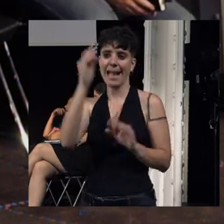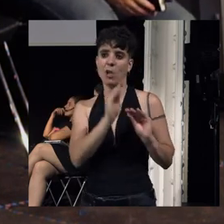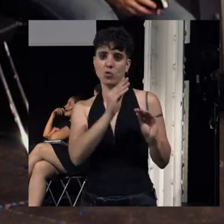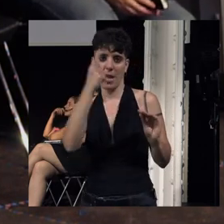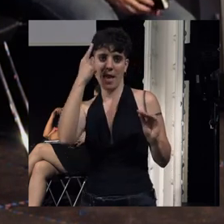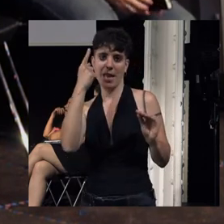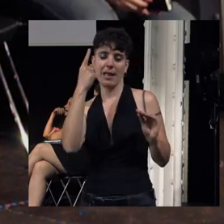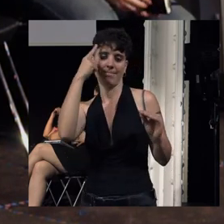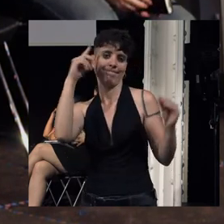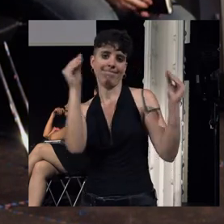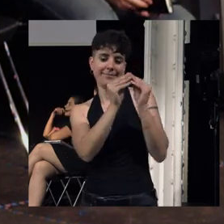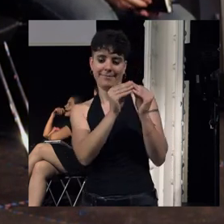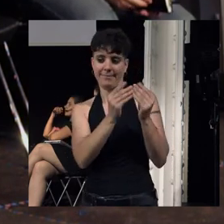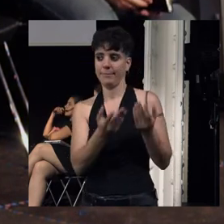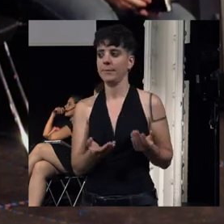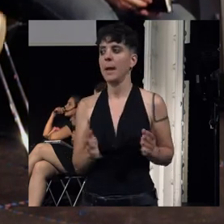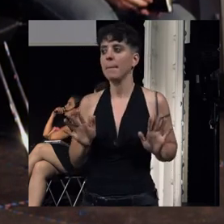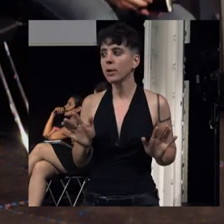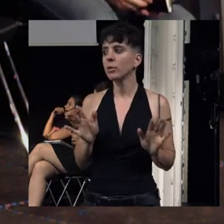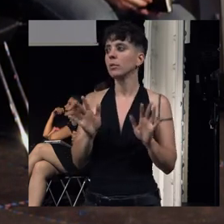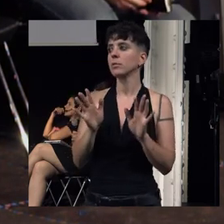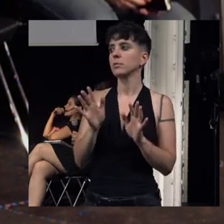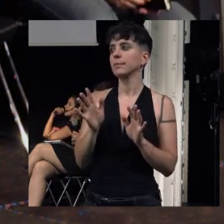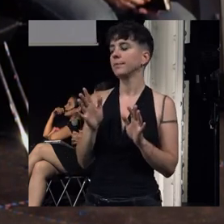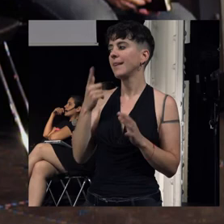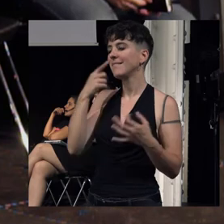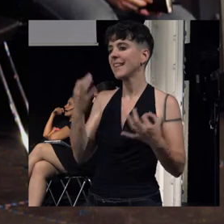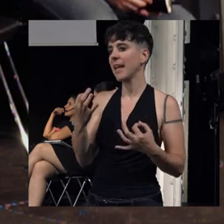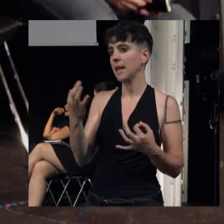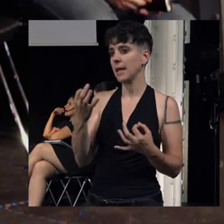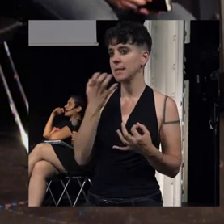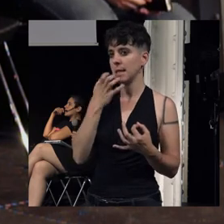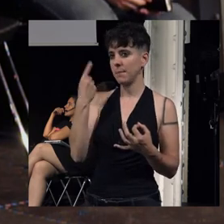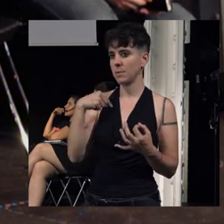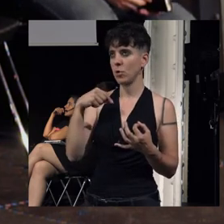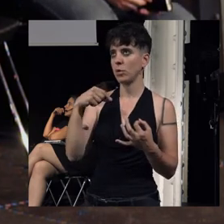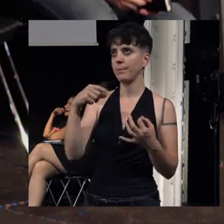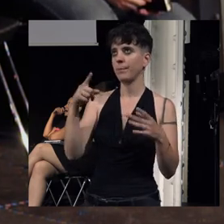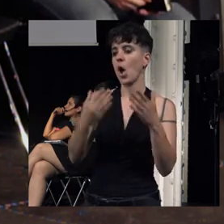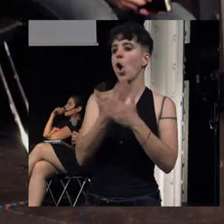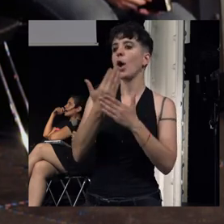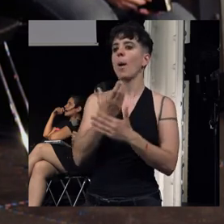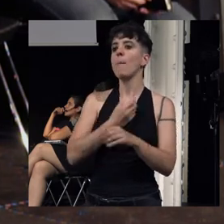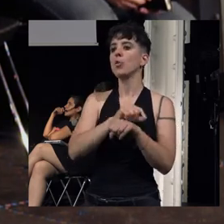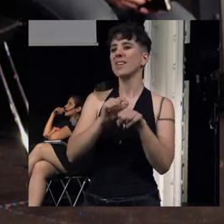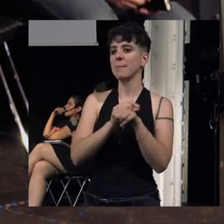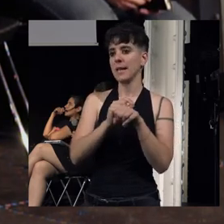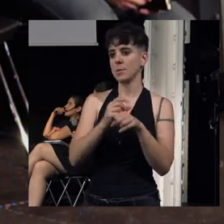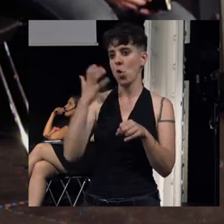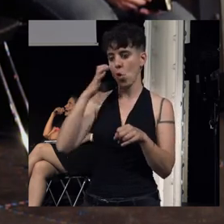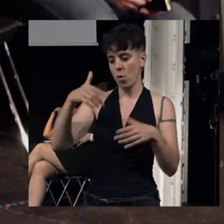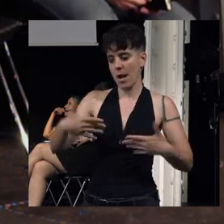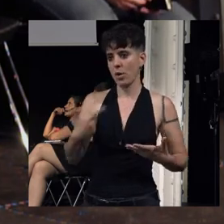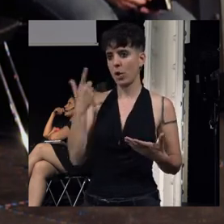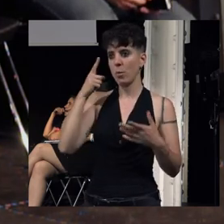plantea, pero sí es cierto que aterrizando, ¿no? O sea, estamos en unas jornadas de municipalismo queer. ¿Qué